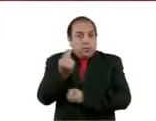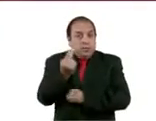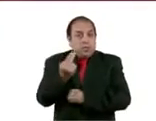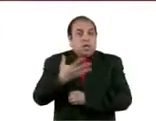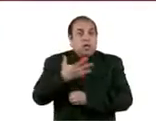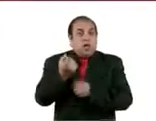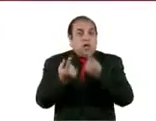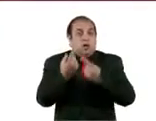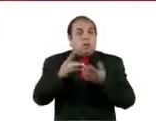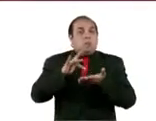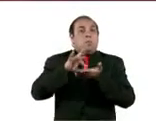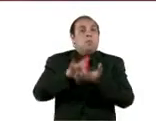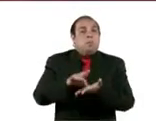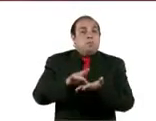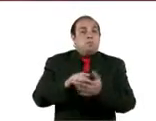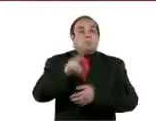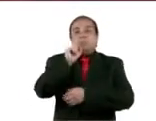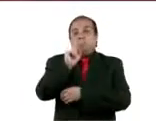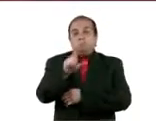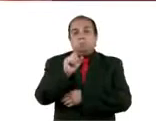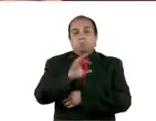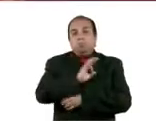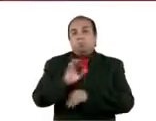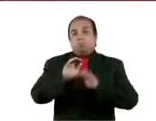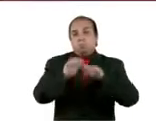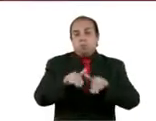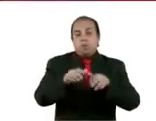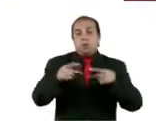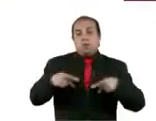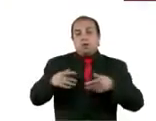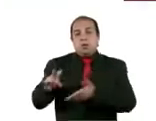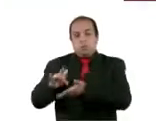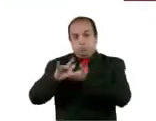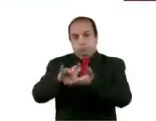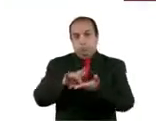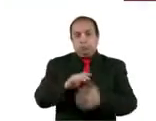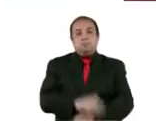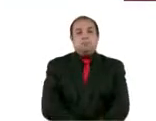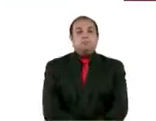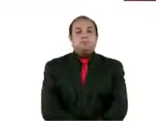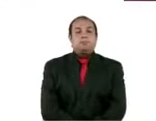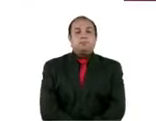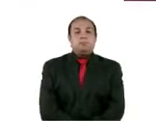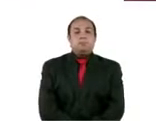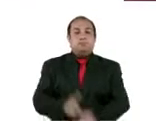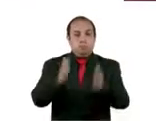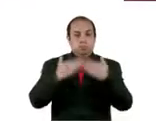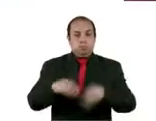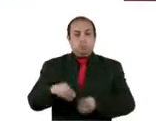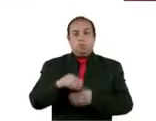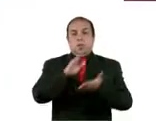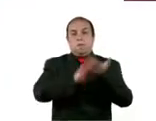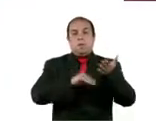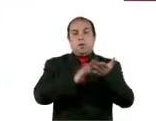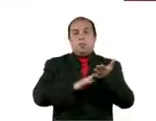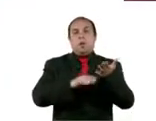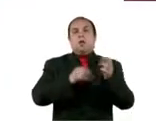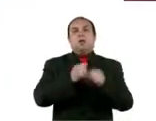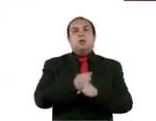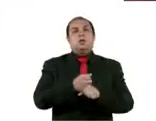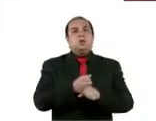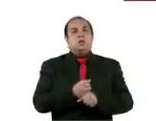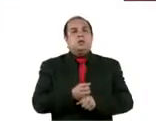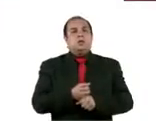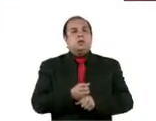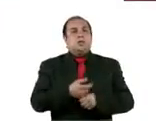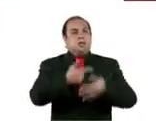alguien que los auxilie, también pueden registrar un auxiliar. Adelante. Estos son los documentos que ahorita, si